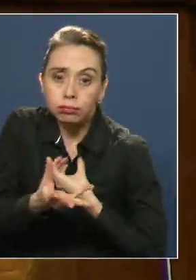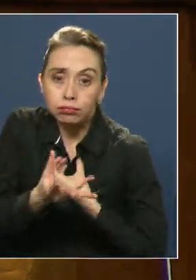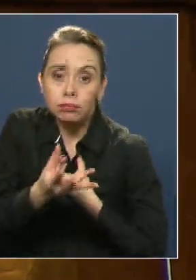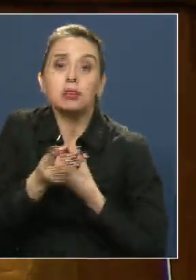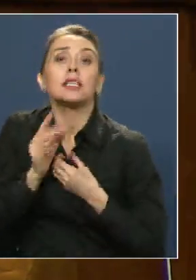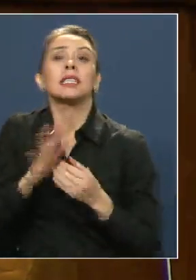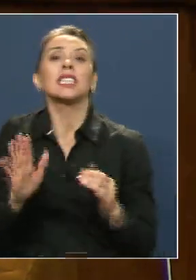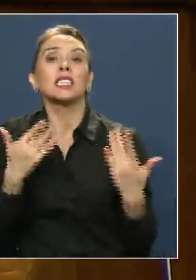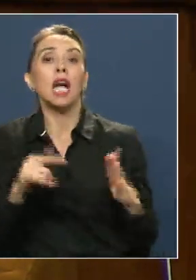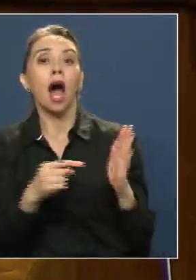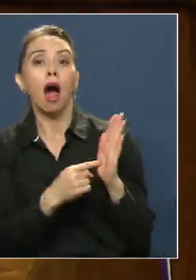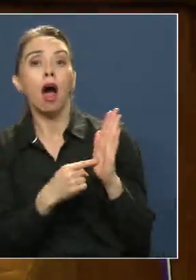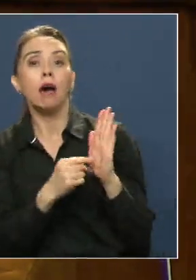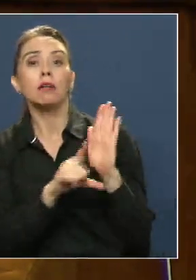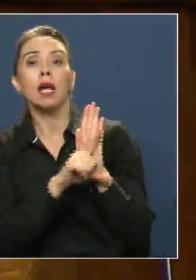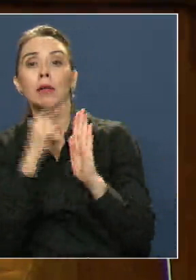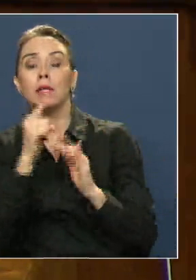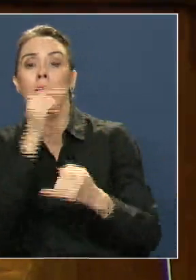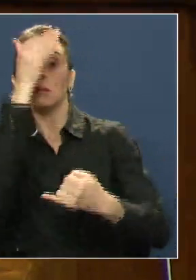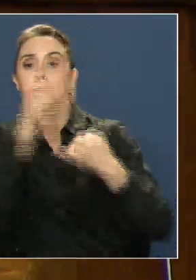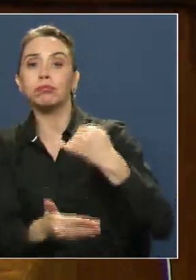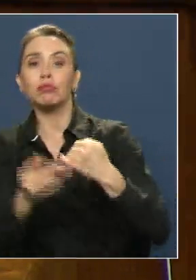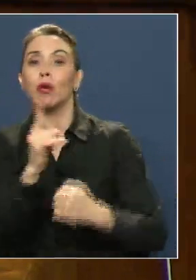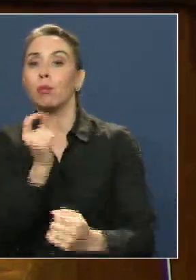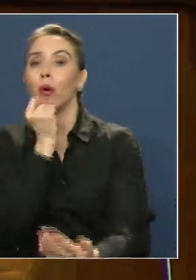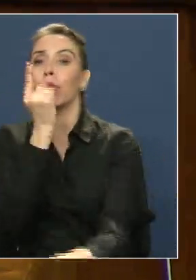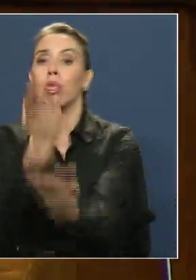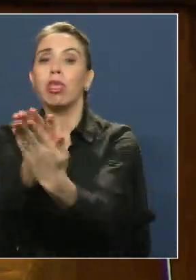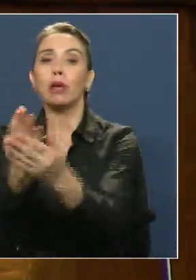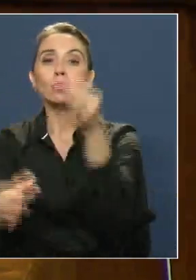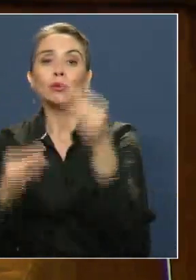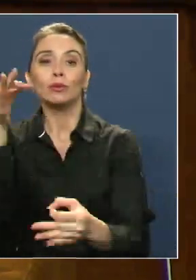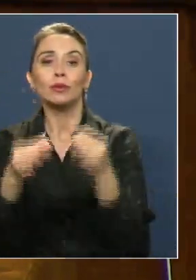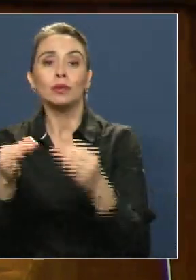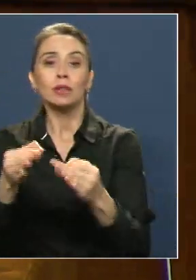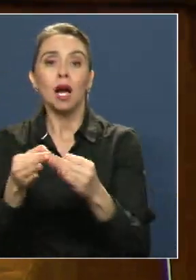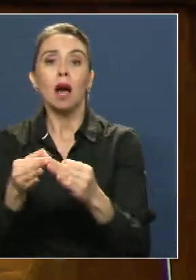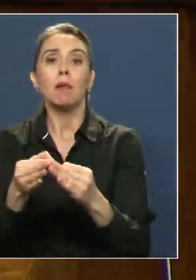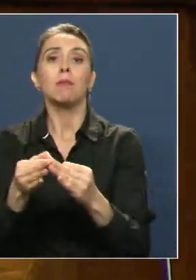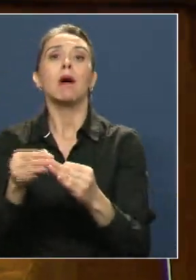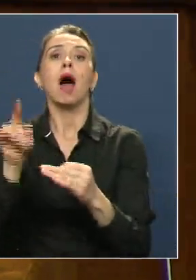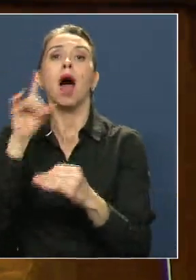casos prescritas las acciones legales para hacer efectiva la responsabilidad.